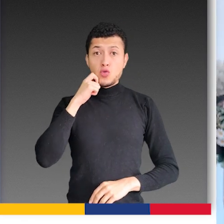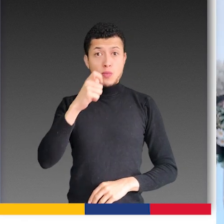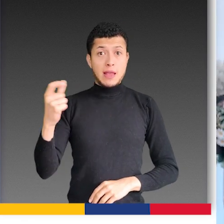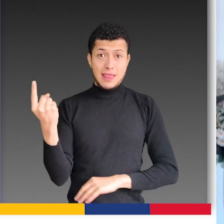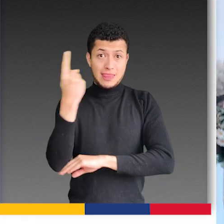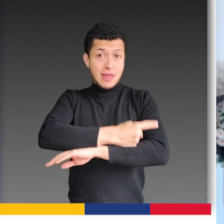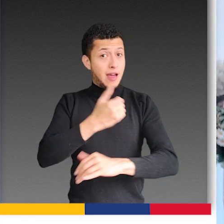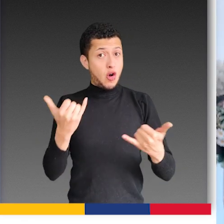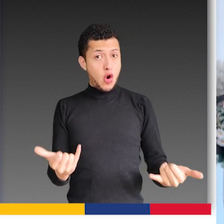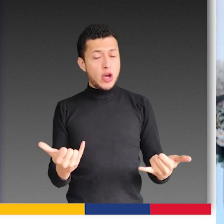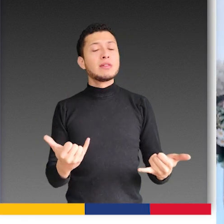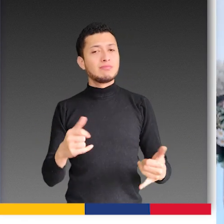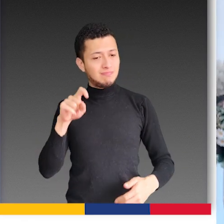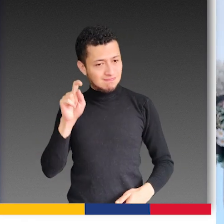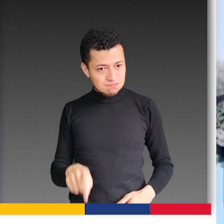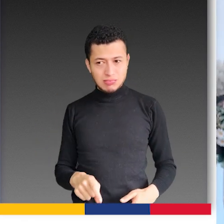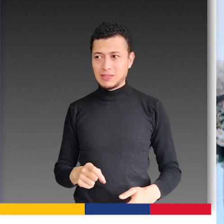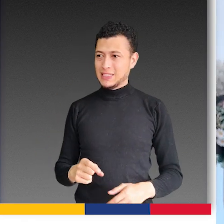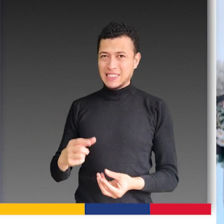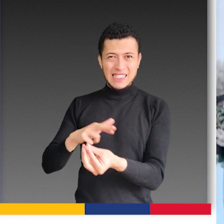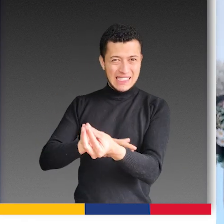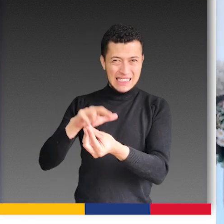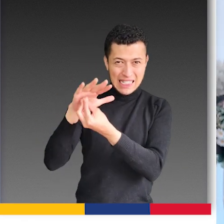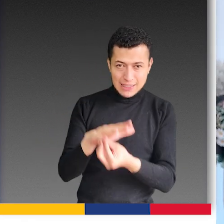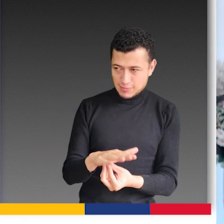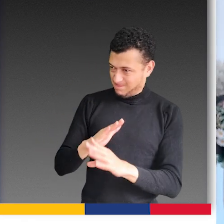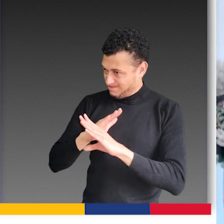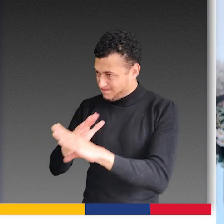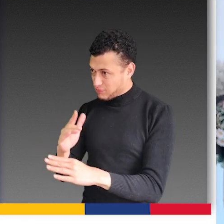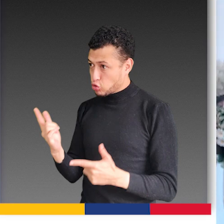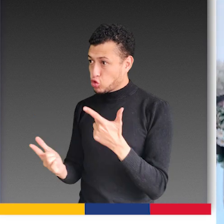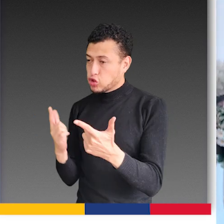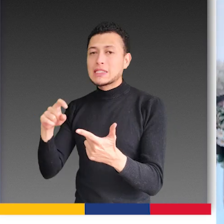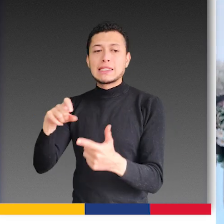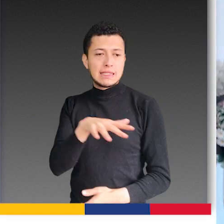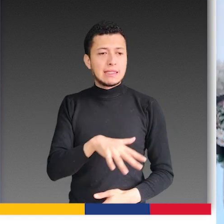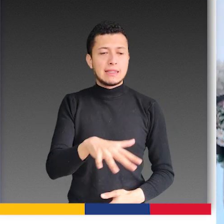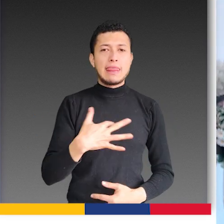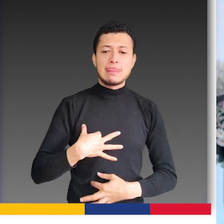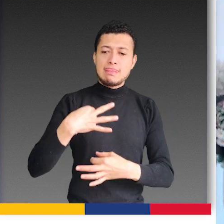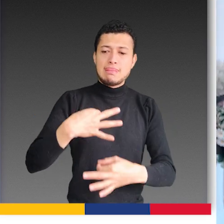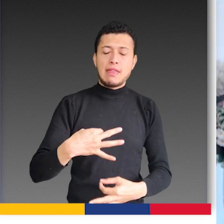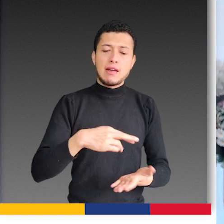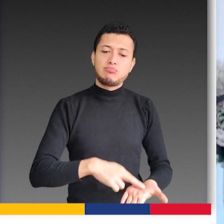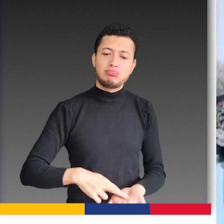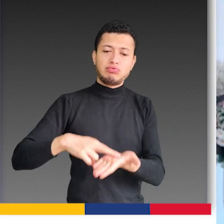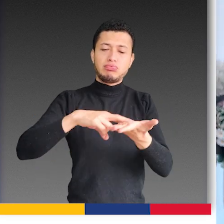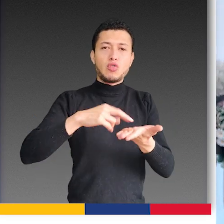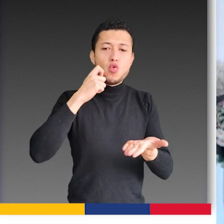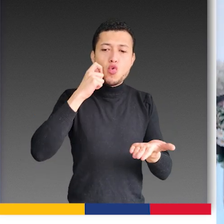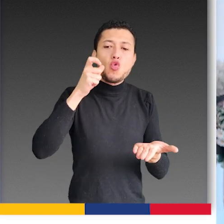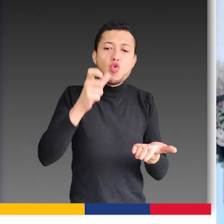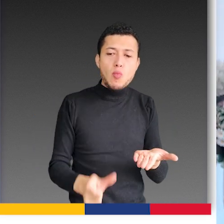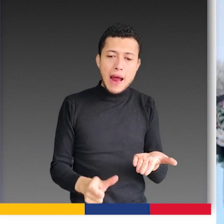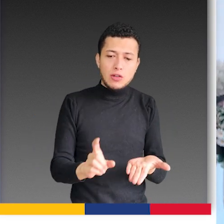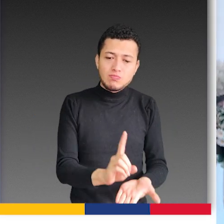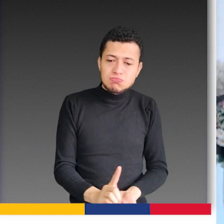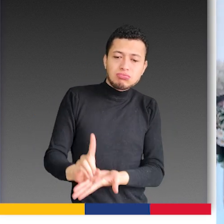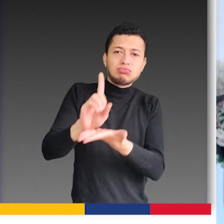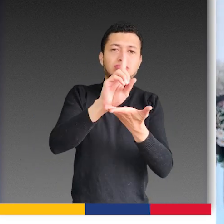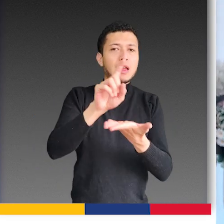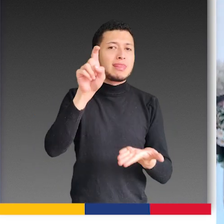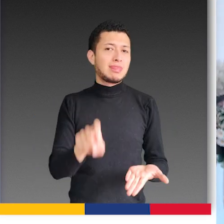Derechos Humanos, creo que combatir al racismo debe permitirnos la restauración de